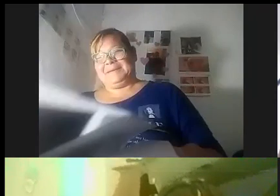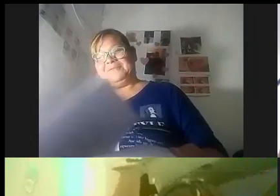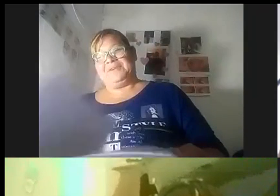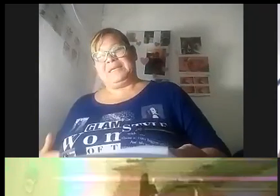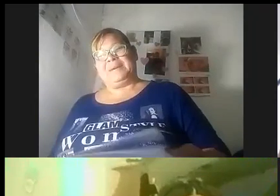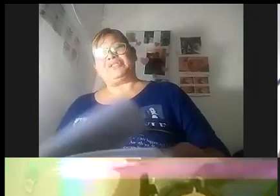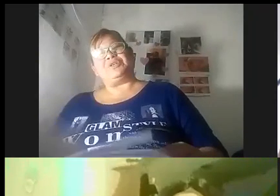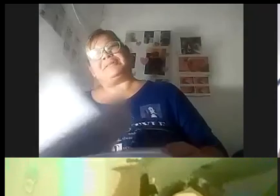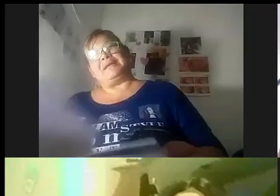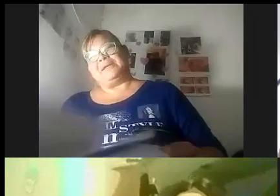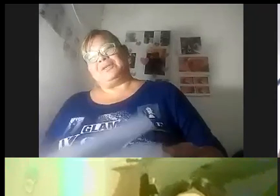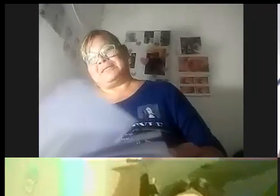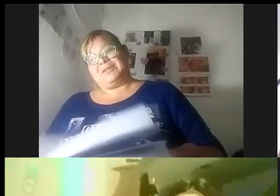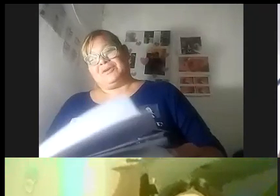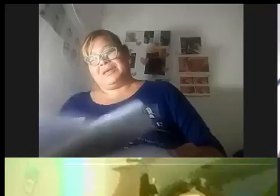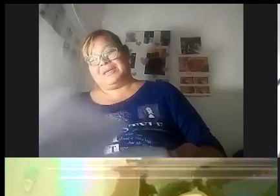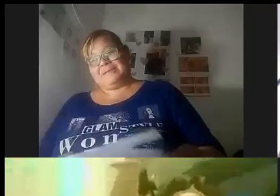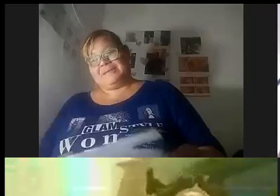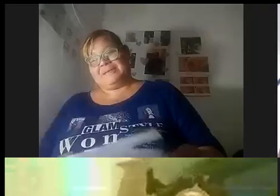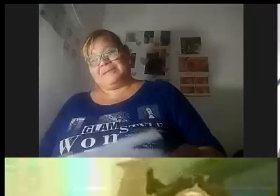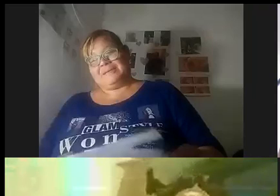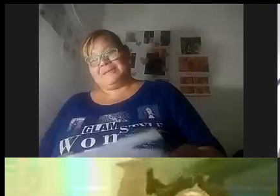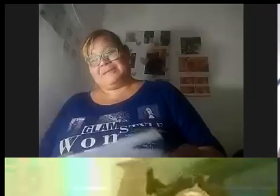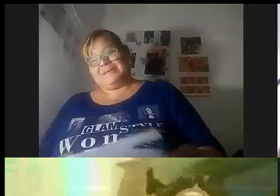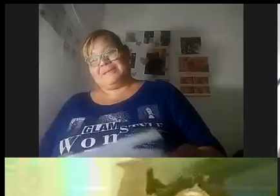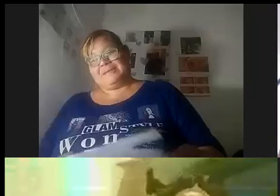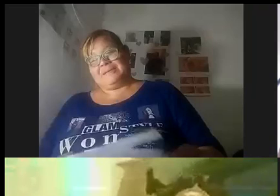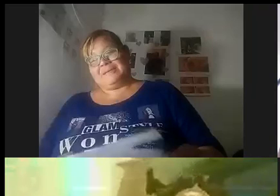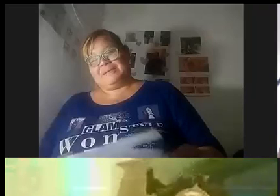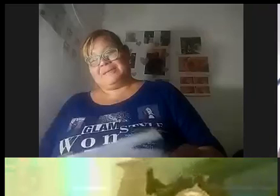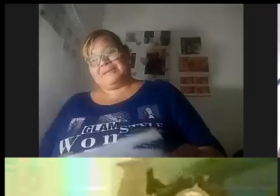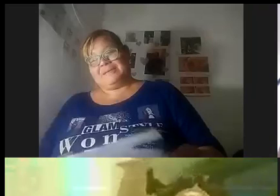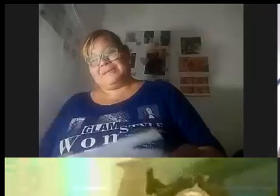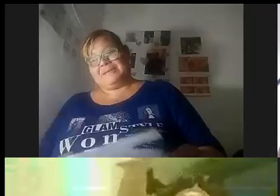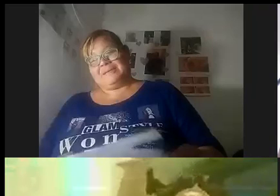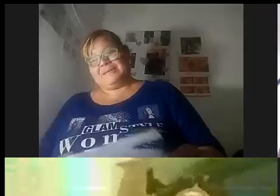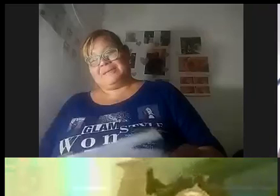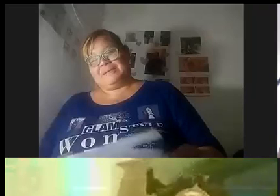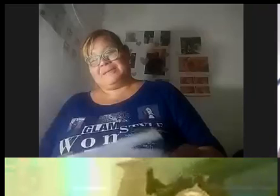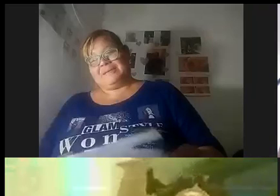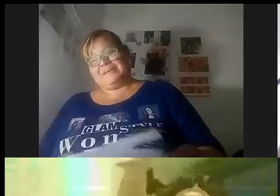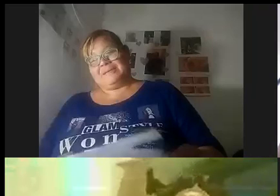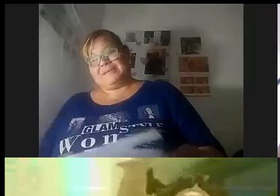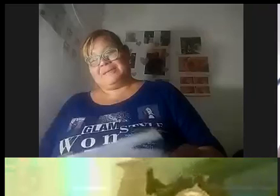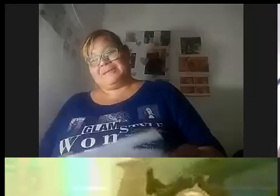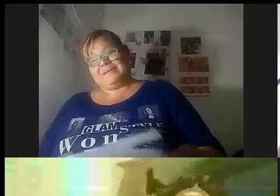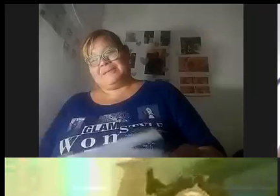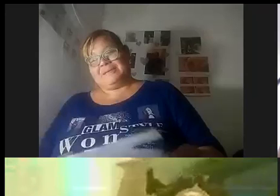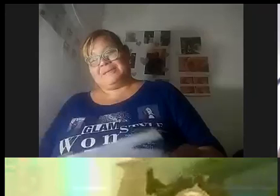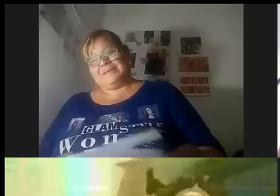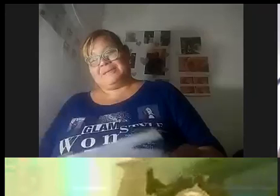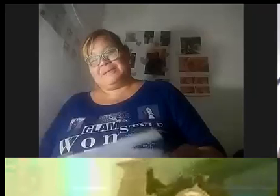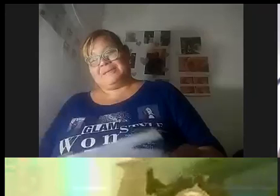Fin de mayo termino, si Dios quiere. Qué lindo, che, hermoso. Así que, ¿el resto cómo